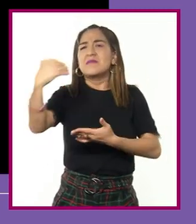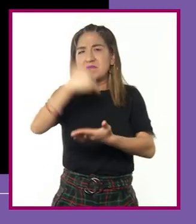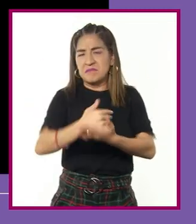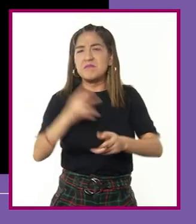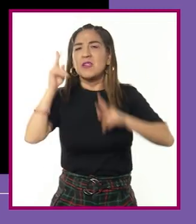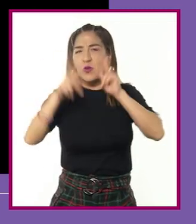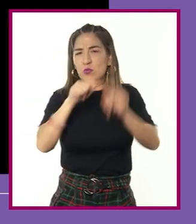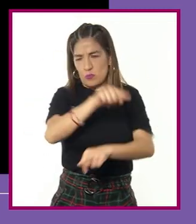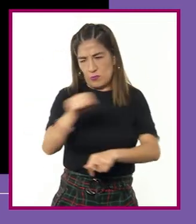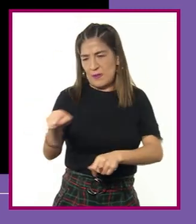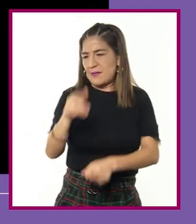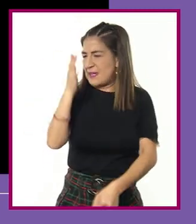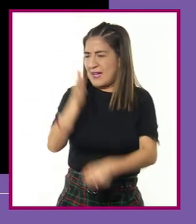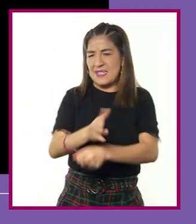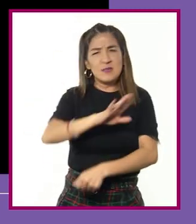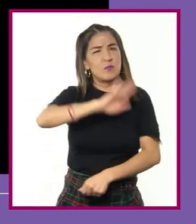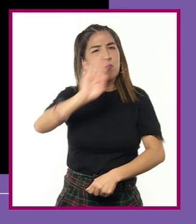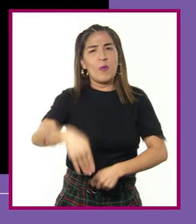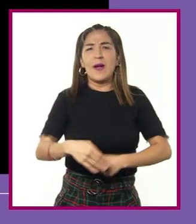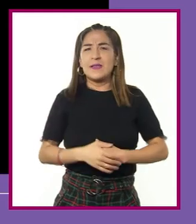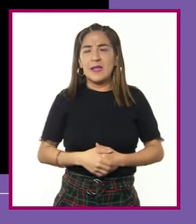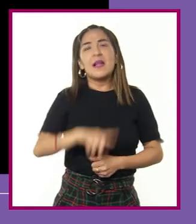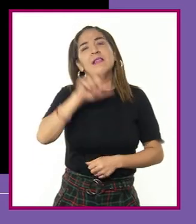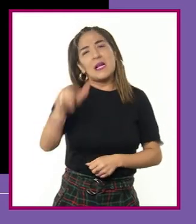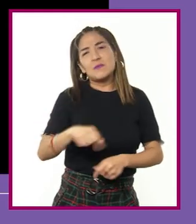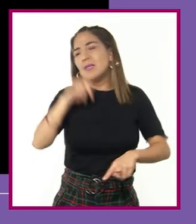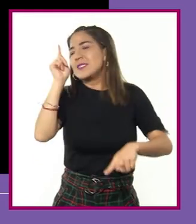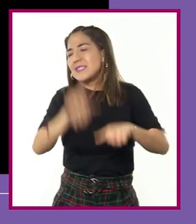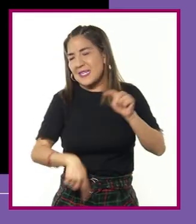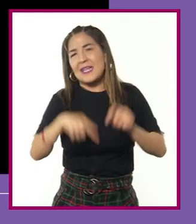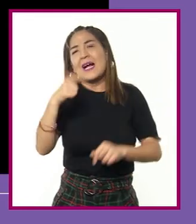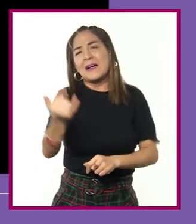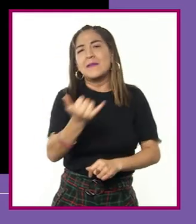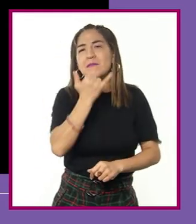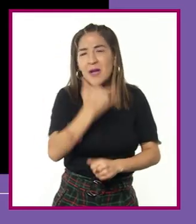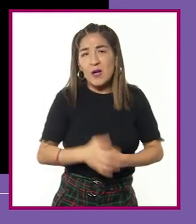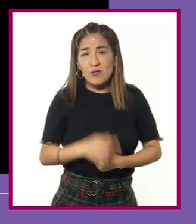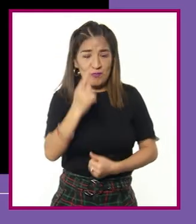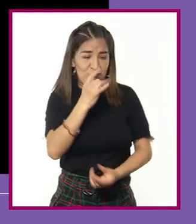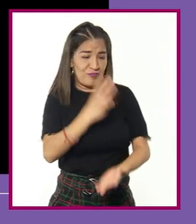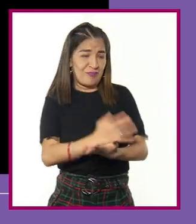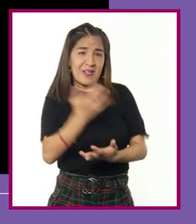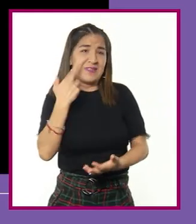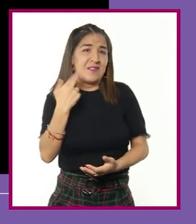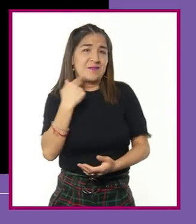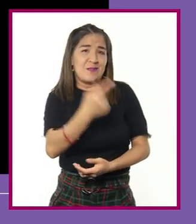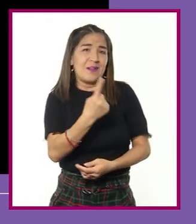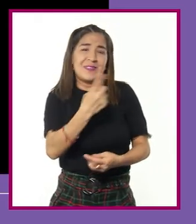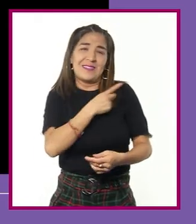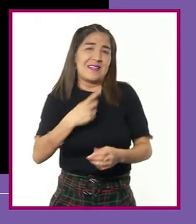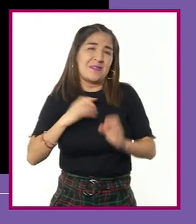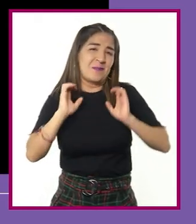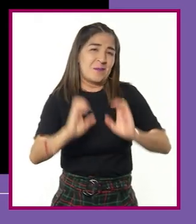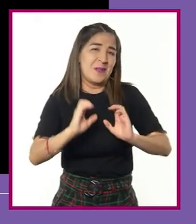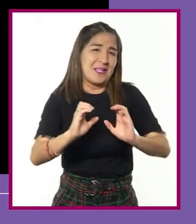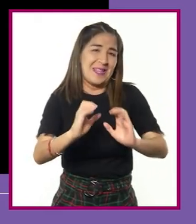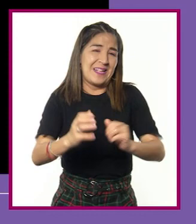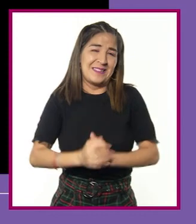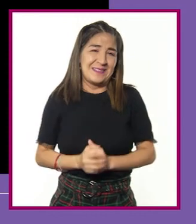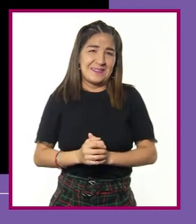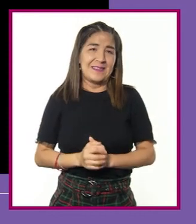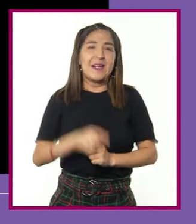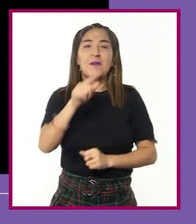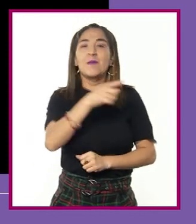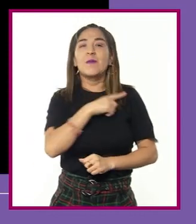puedes condenar a muerte y luego le absuelves. Solo tenemos un ratón y hay que conservarlo. No me gusta condenar